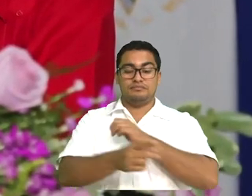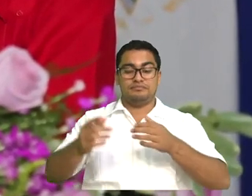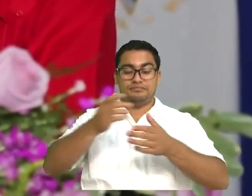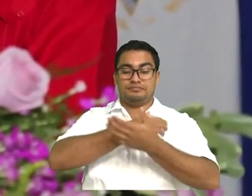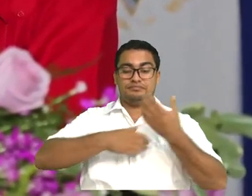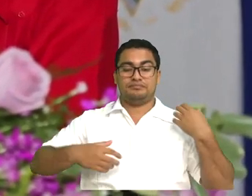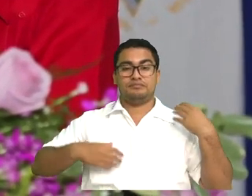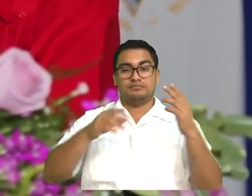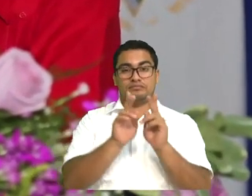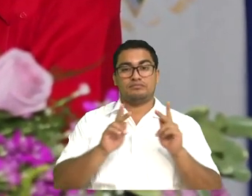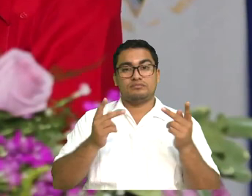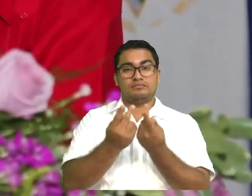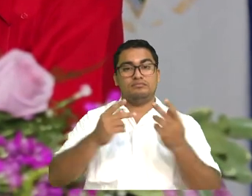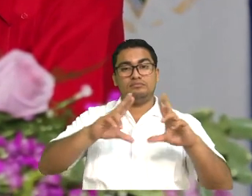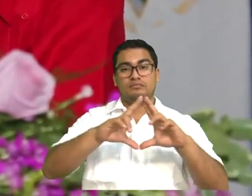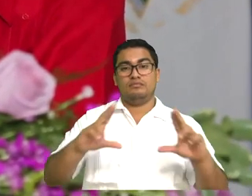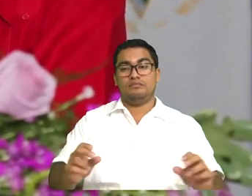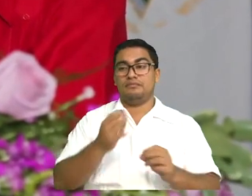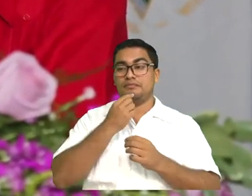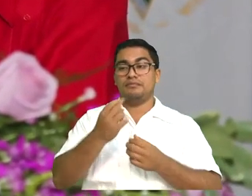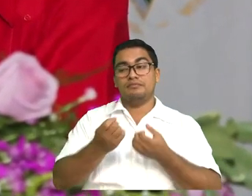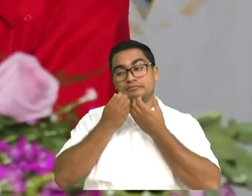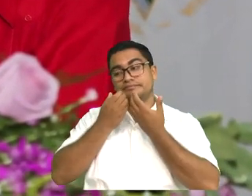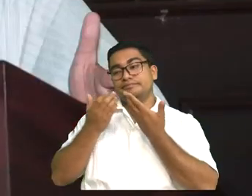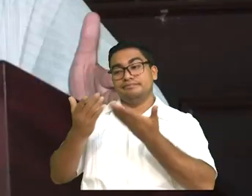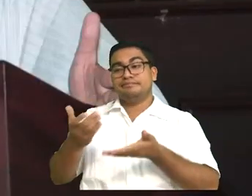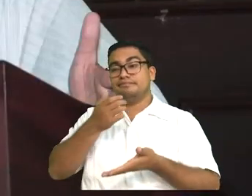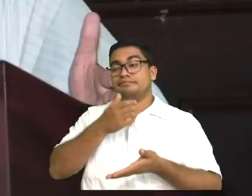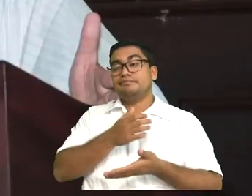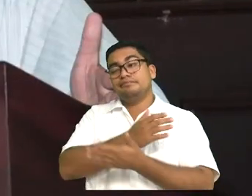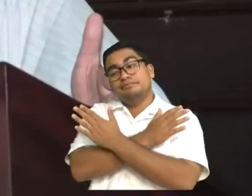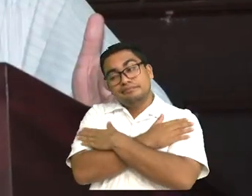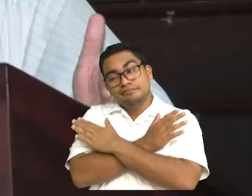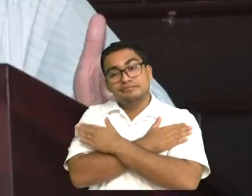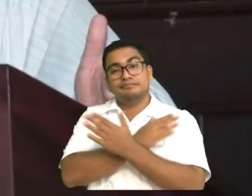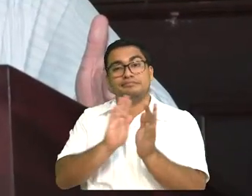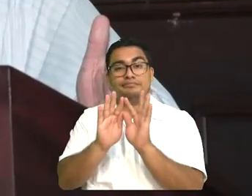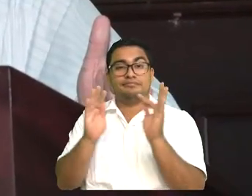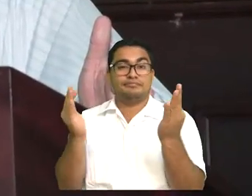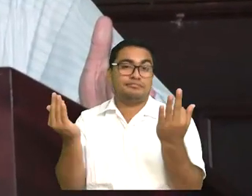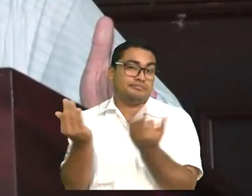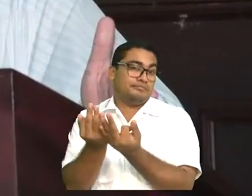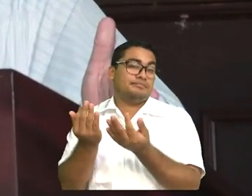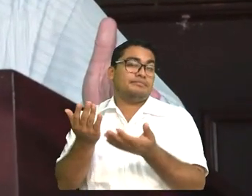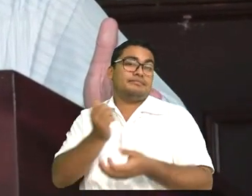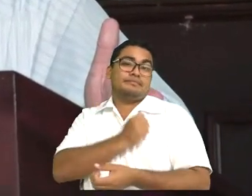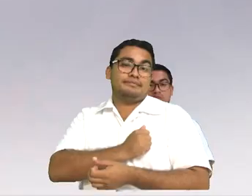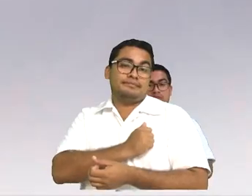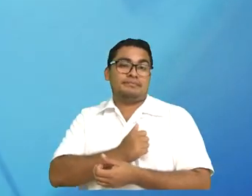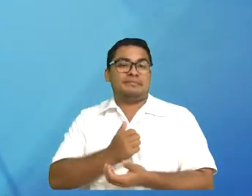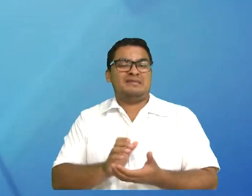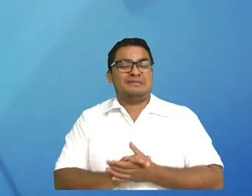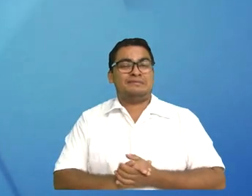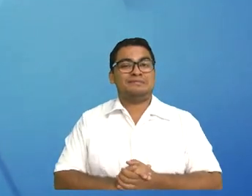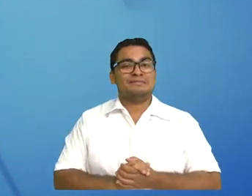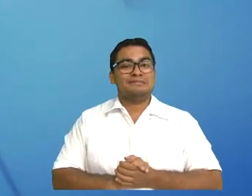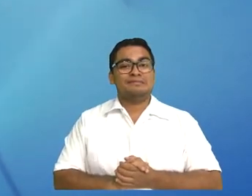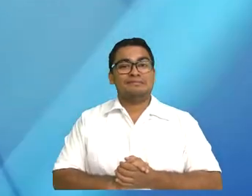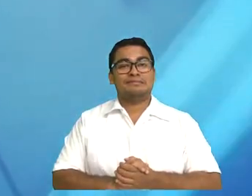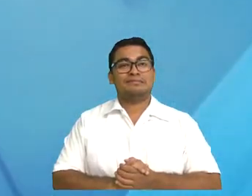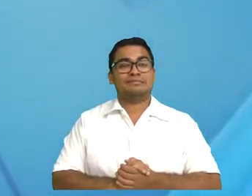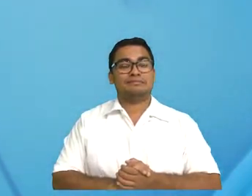del pueblo de Nicaragua, envió un mensaje de condolencia y de solidaridad a la familia del compañero Suárez.